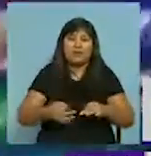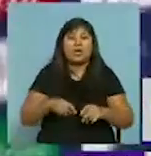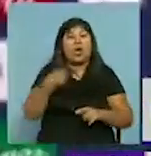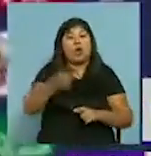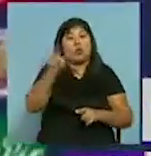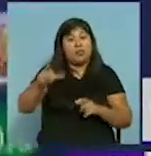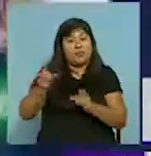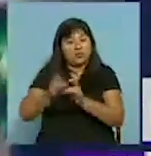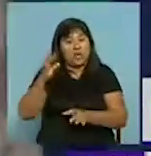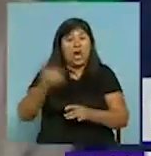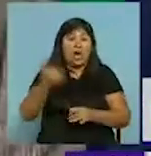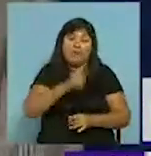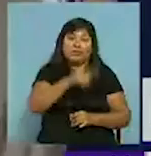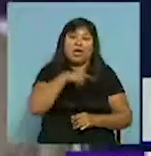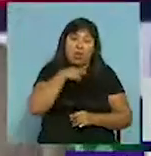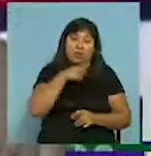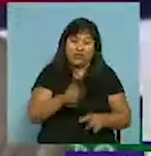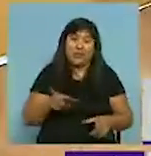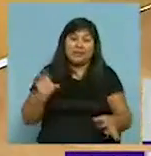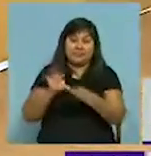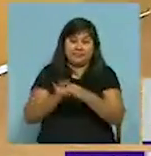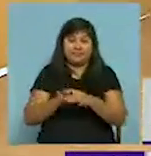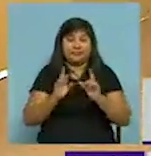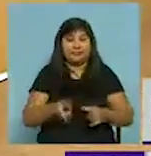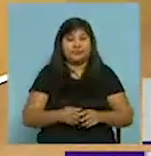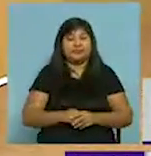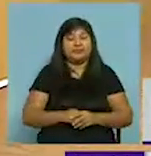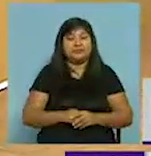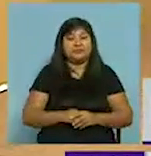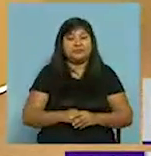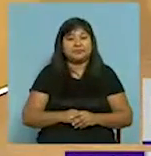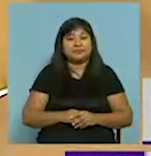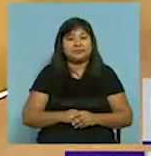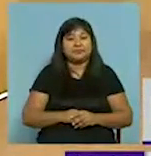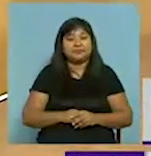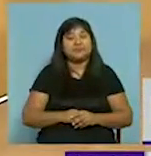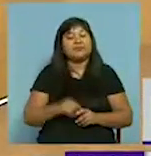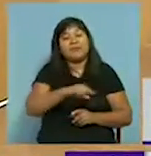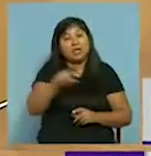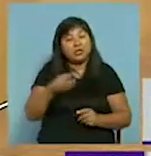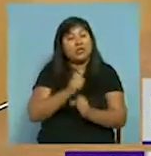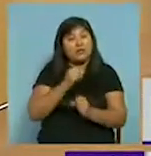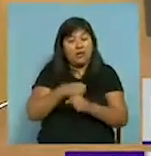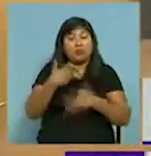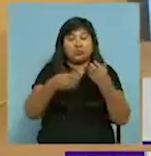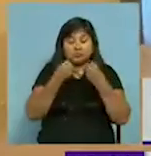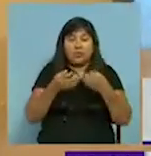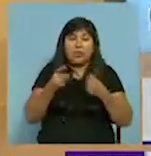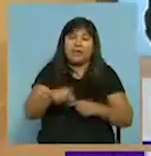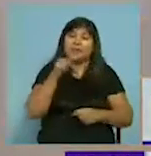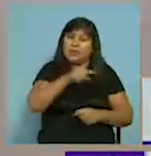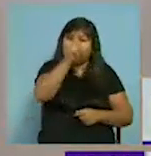también hubo algunos genios a los cuales confiamos en ello y que hicieron la verdad una gran labor y marcelo cuáles son los los